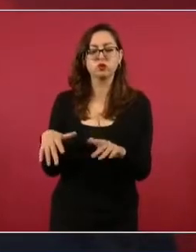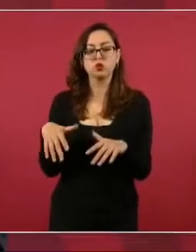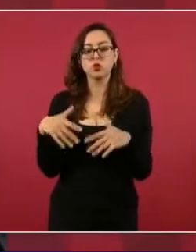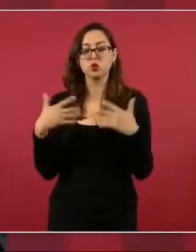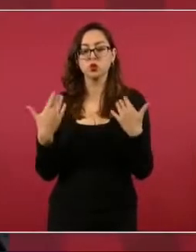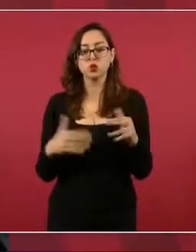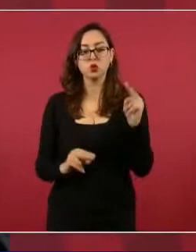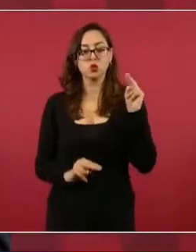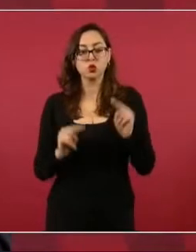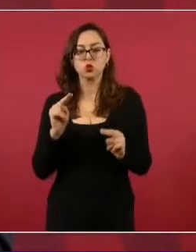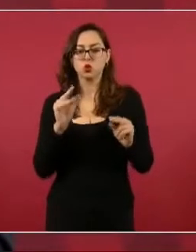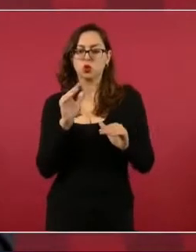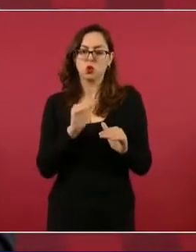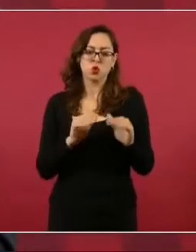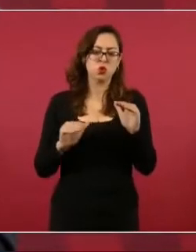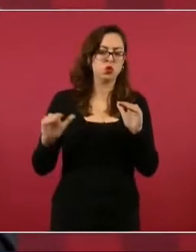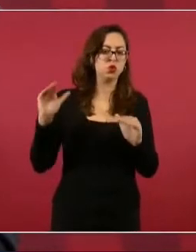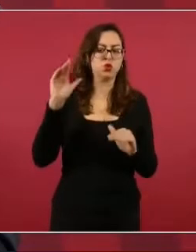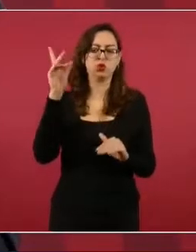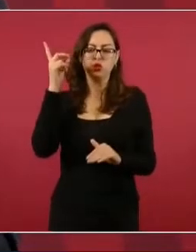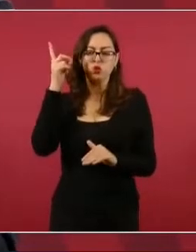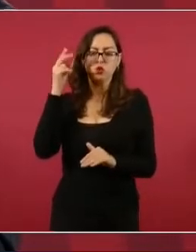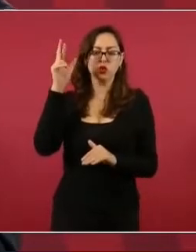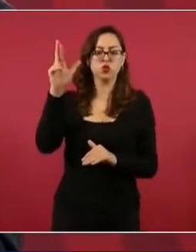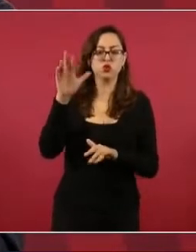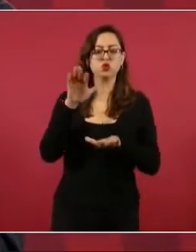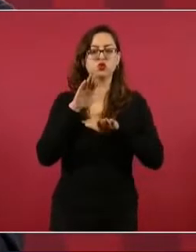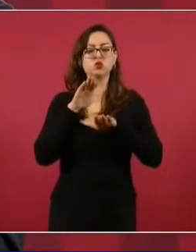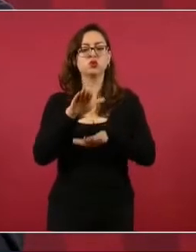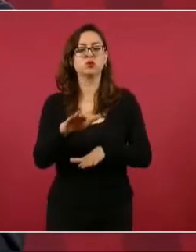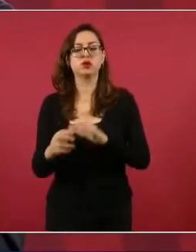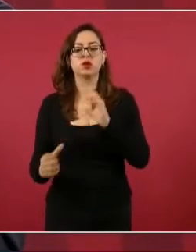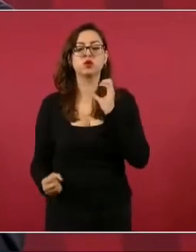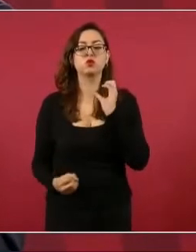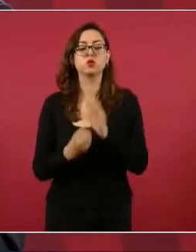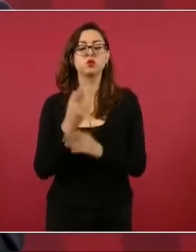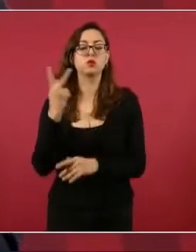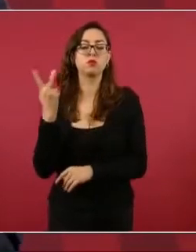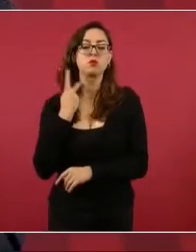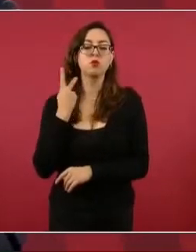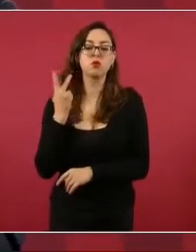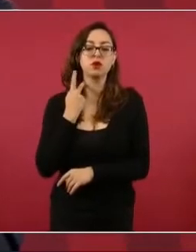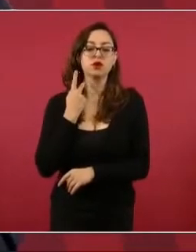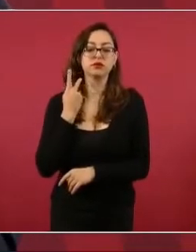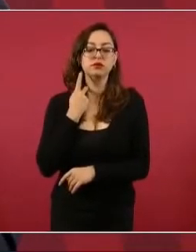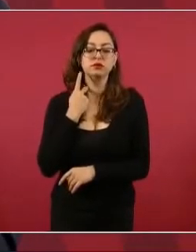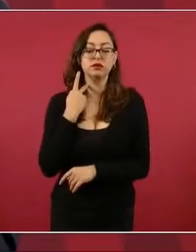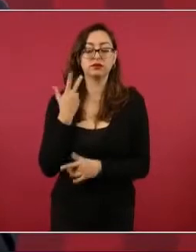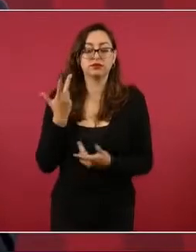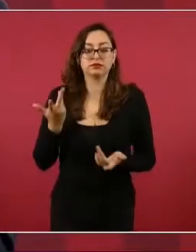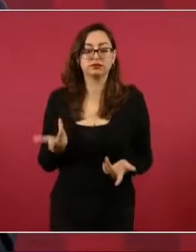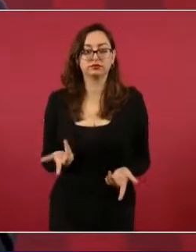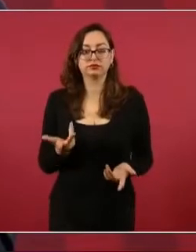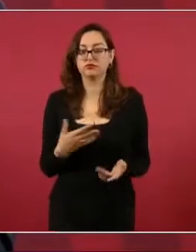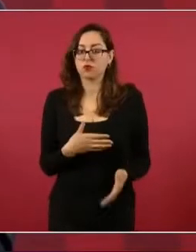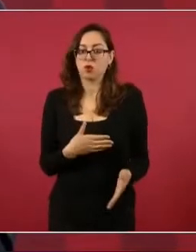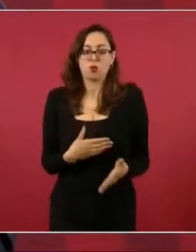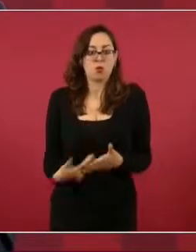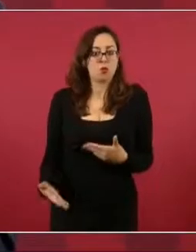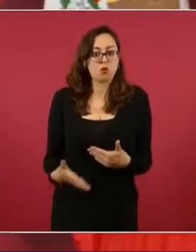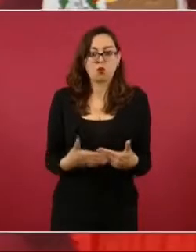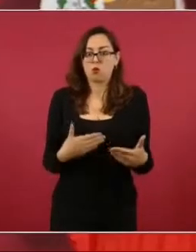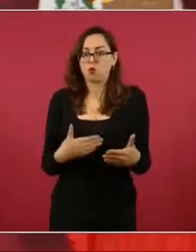grados académicos sobre nuevas políticas públicas. Entonces se puso de moda.